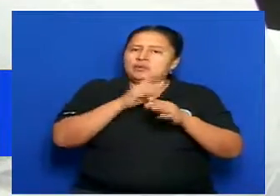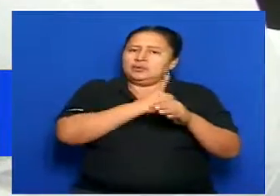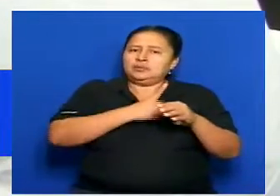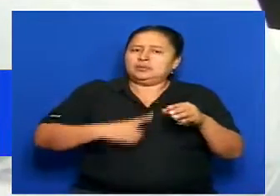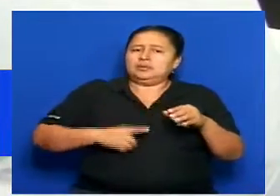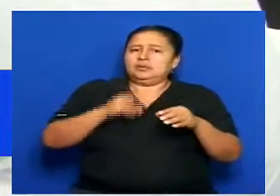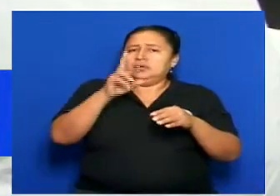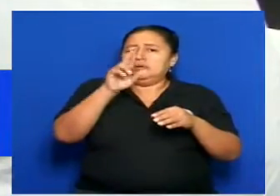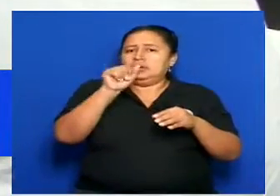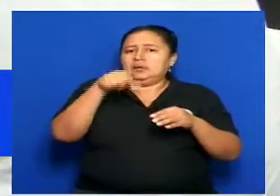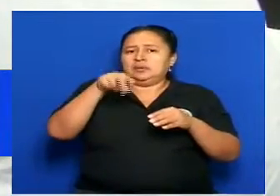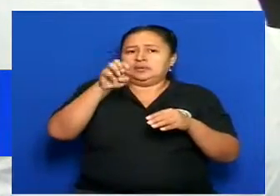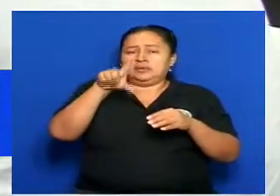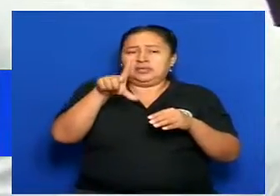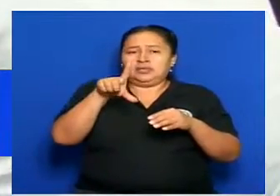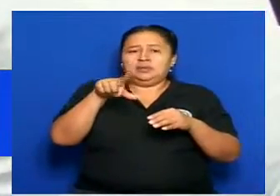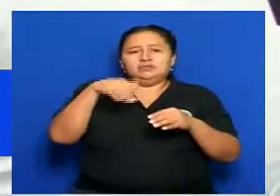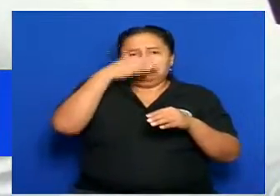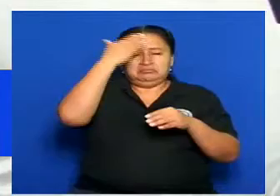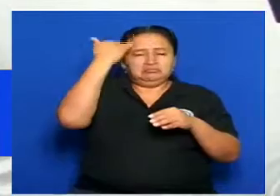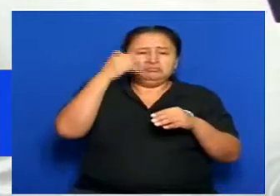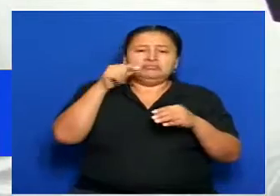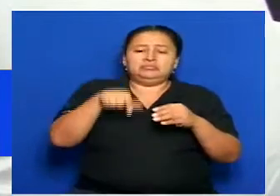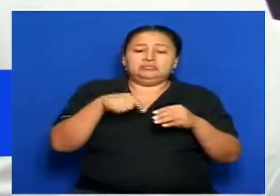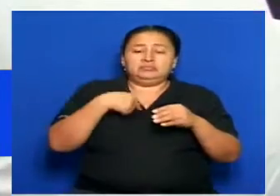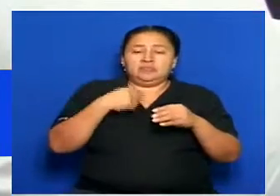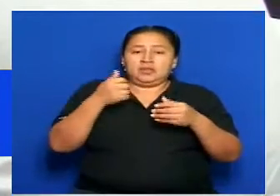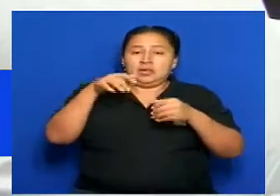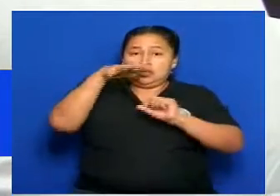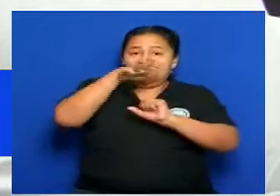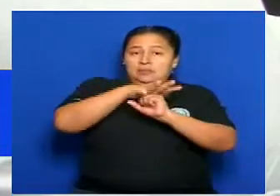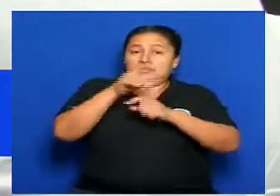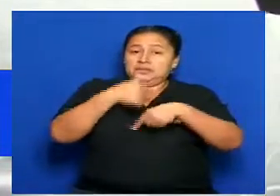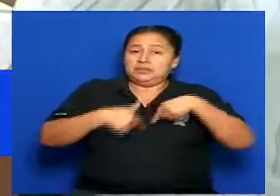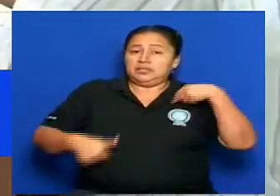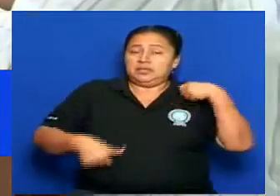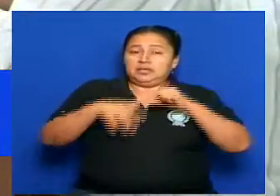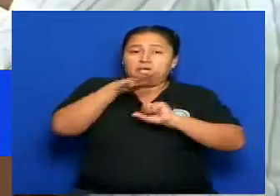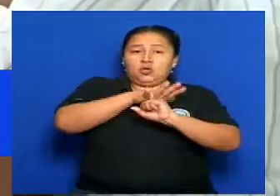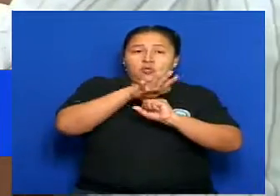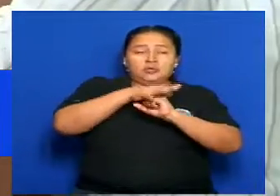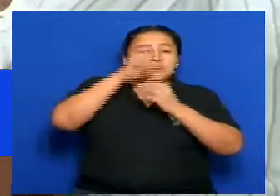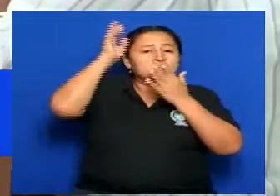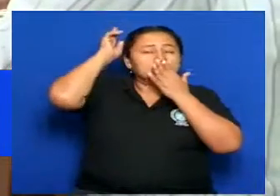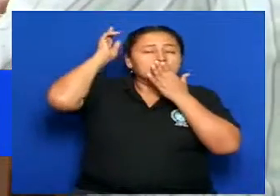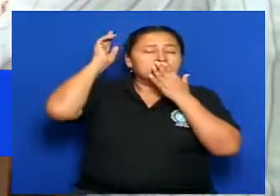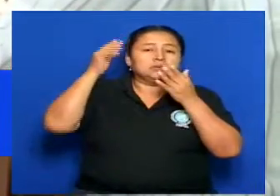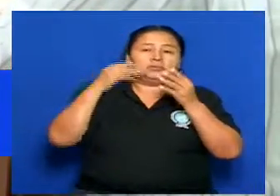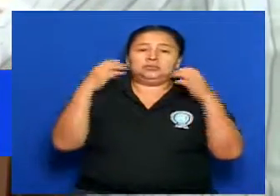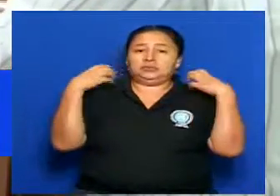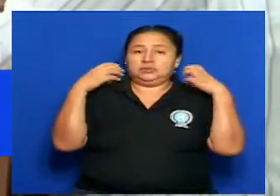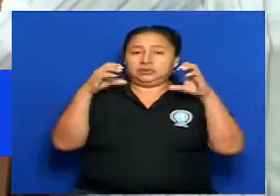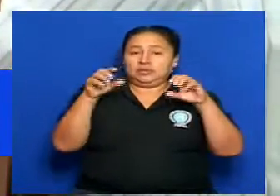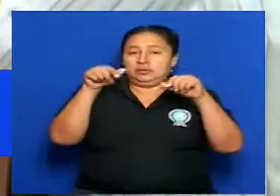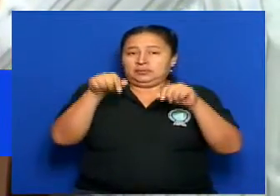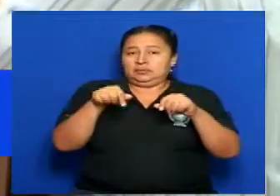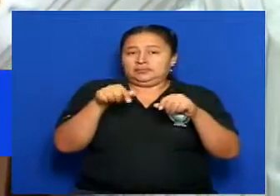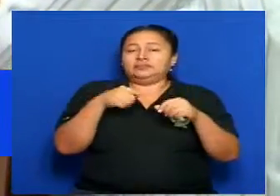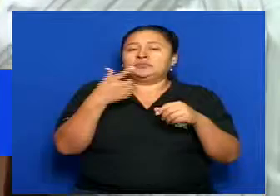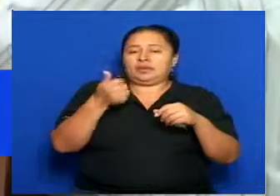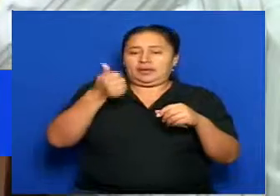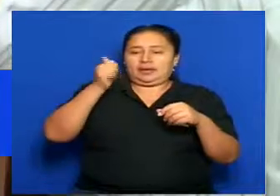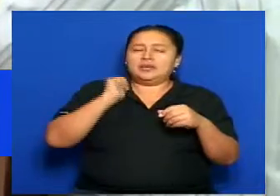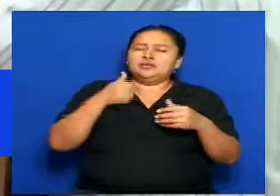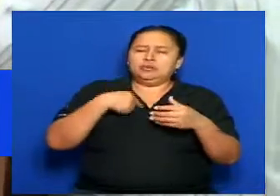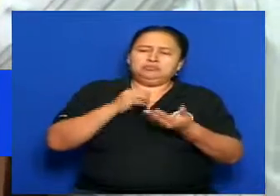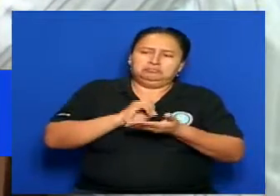que preside en la comisión técnica de la costa caribe y ayer